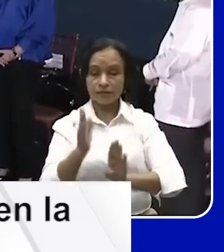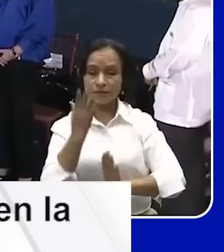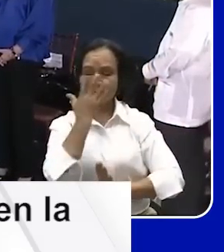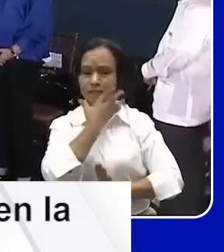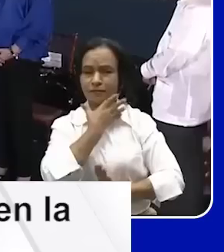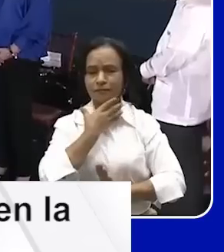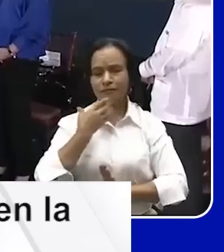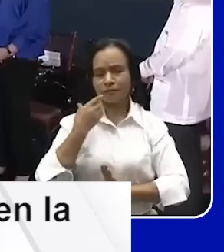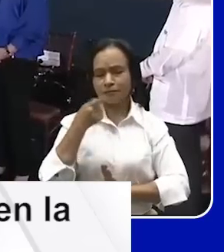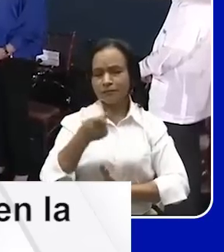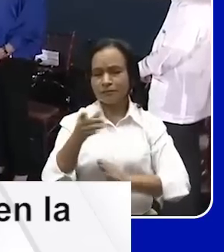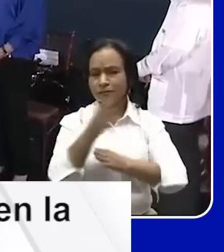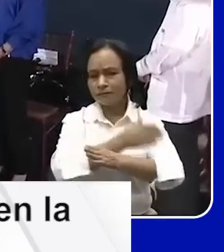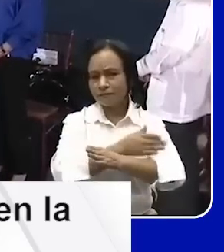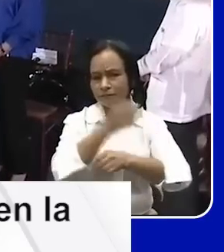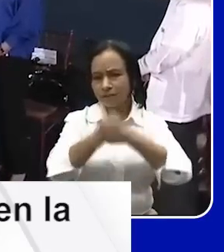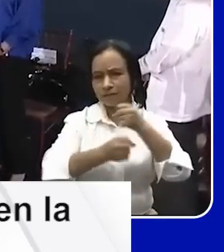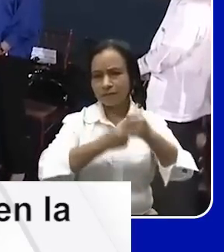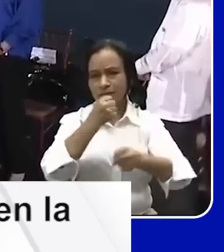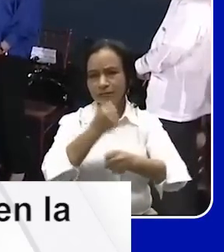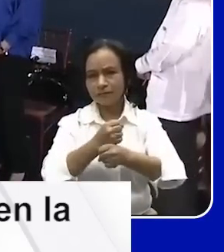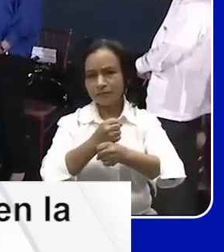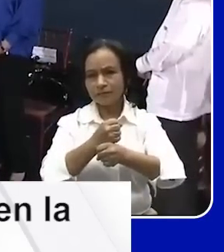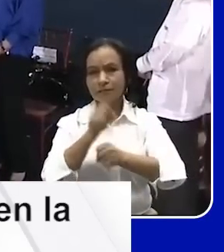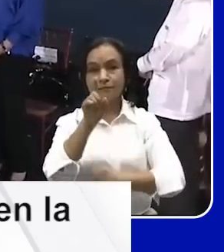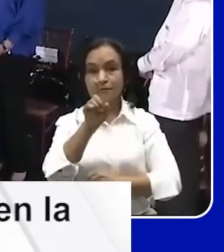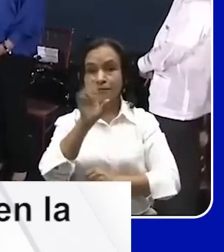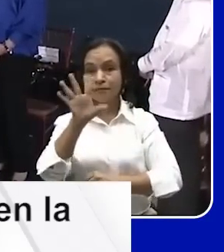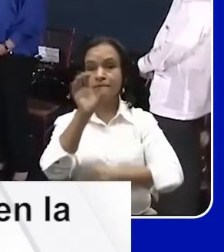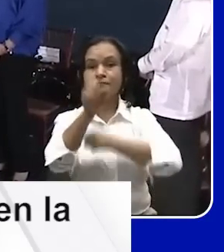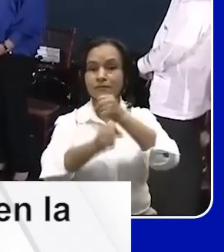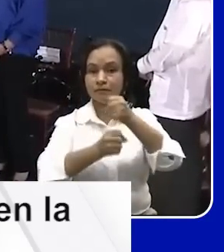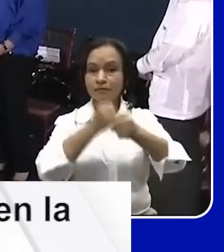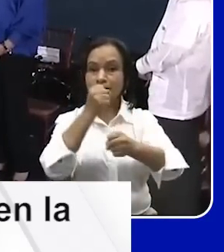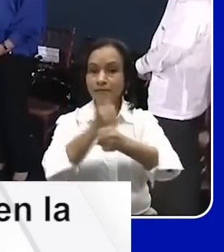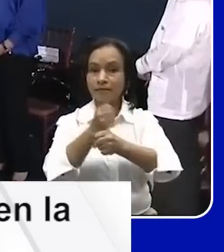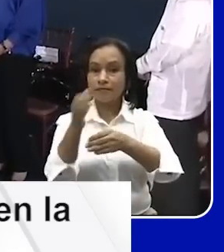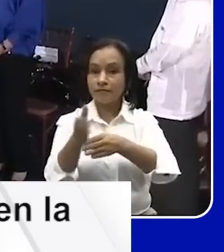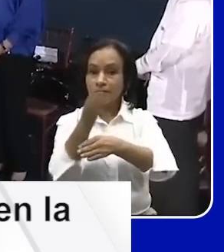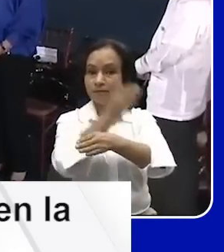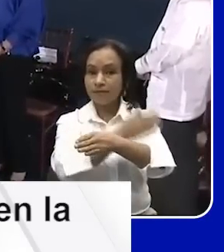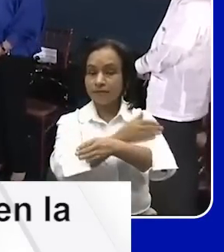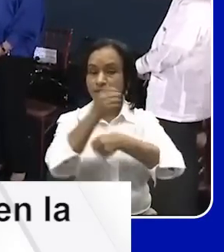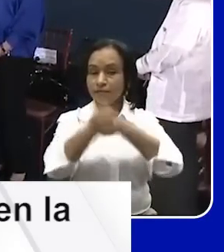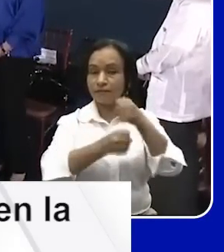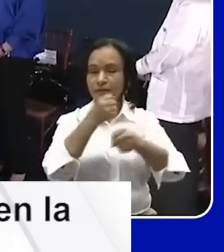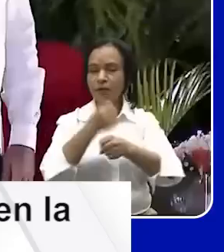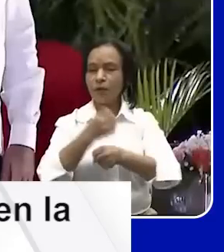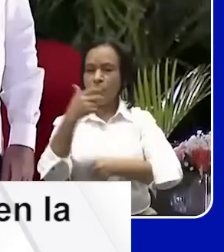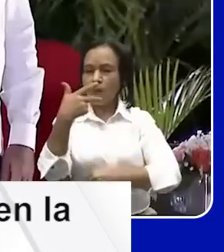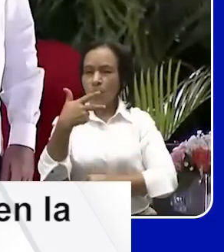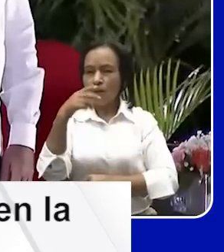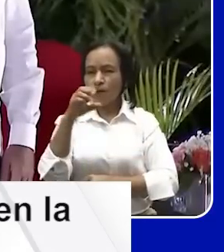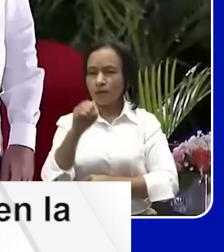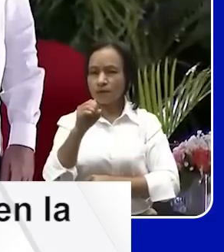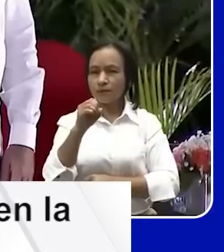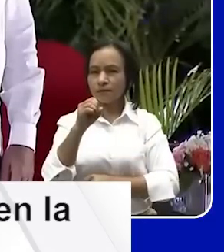pase en Nicaragua Entonces eso te da un respaldo como país de que el tema de Nicaragua hay que seguirlo impulsando